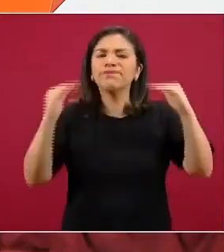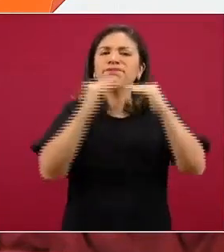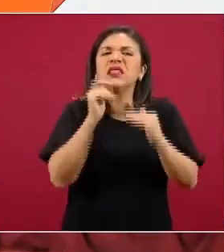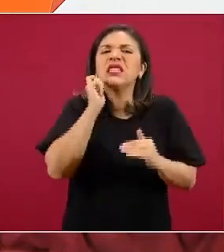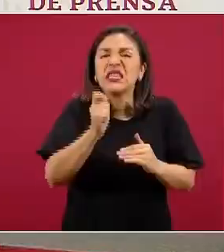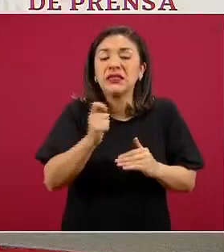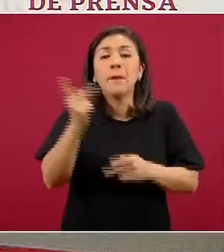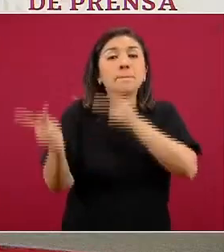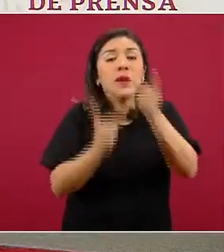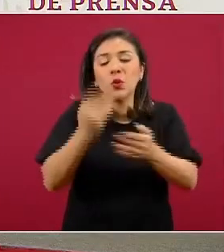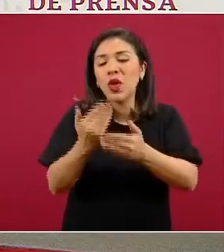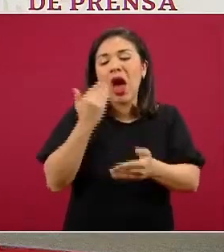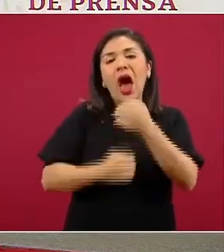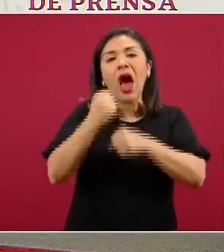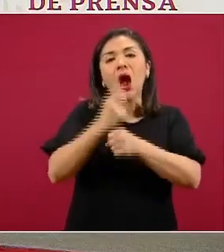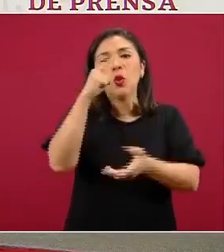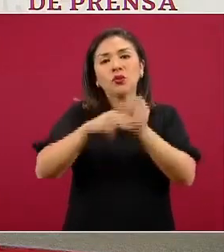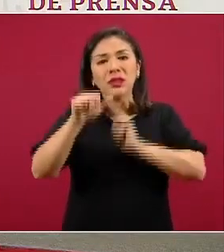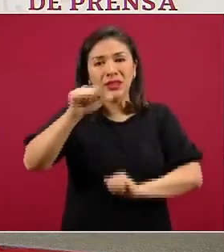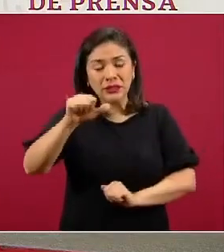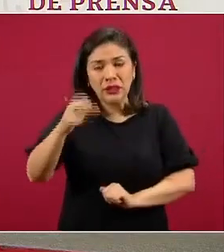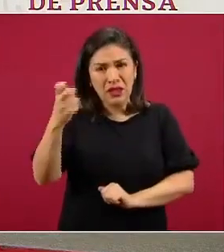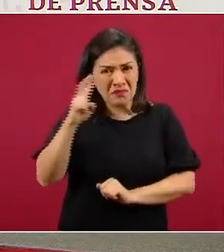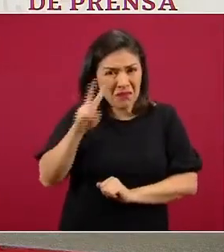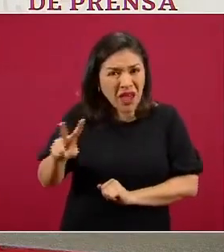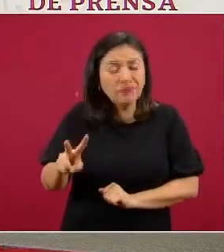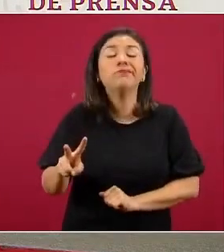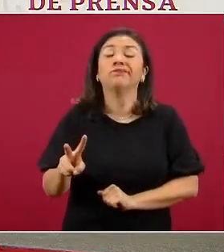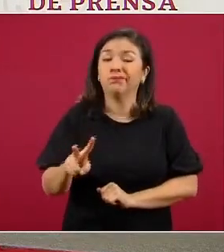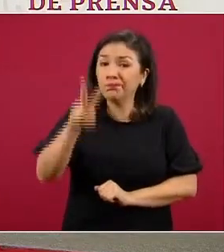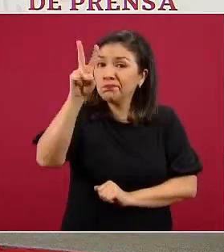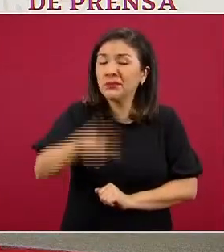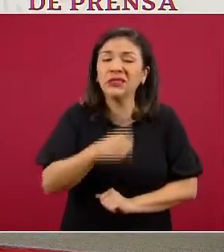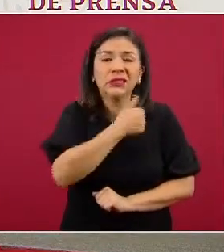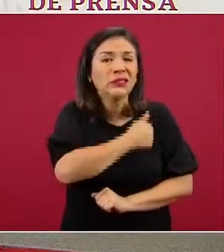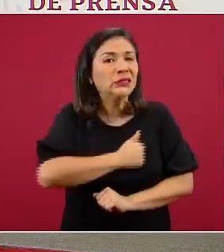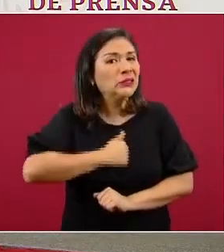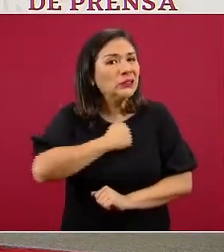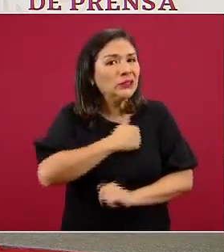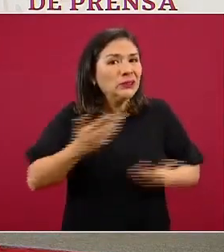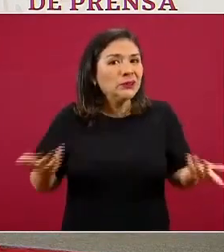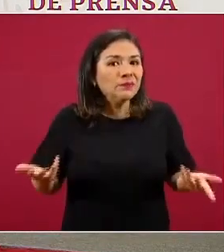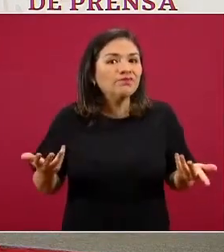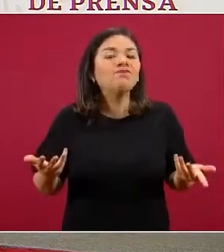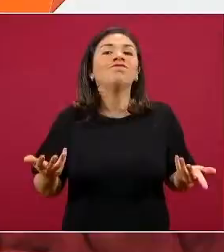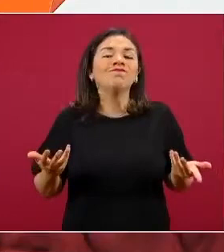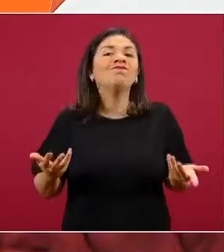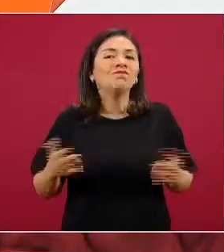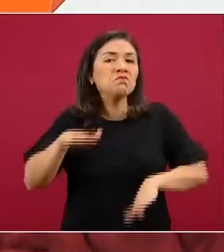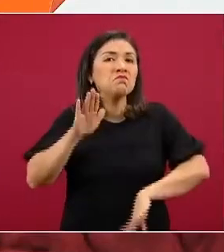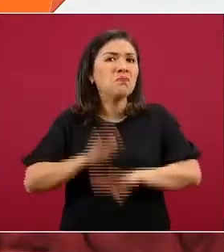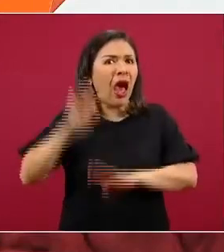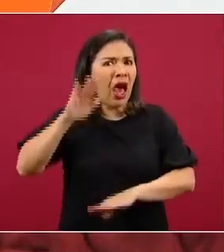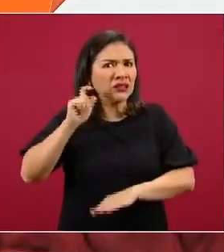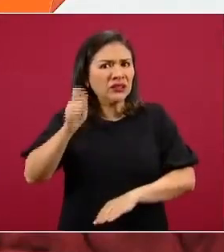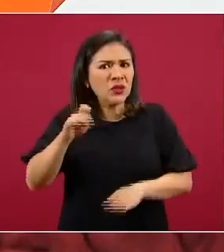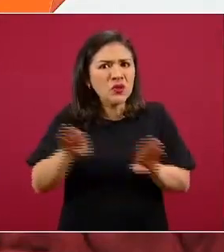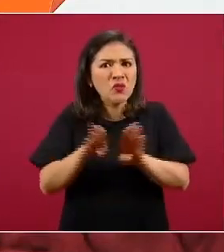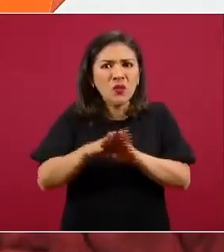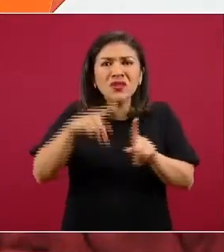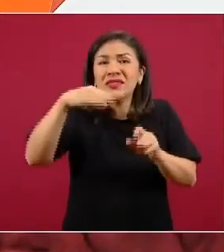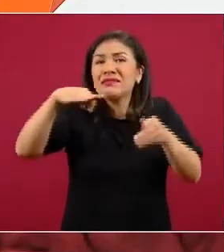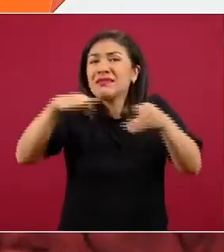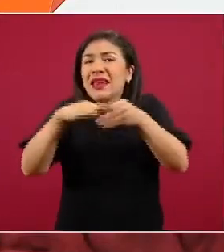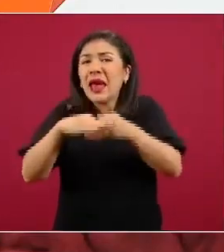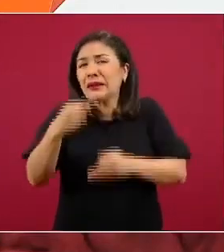del 2016 y refleja un dato que es realmente lamentable, que casi la mitad de las mujeres que